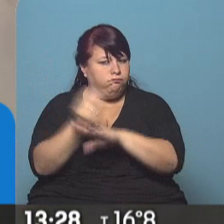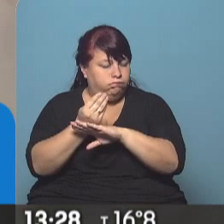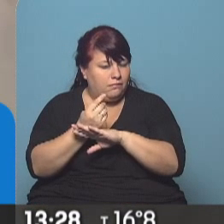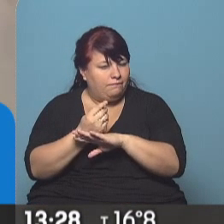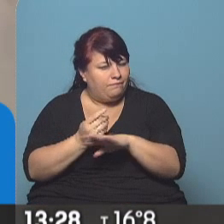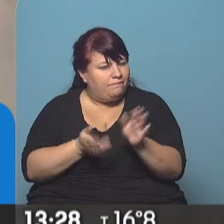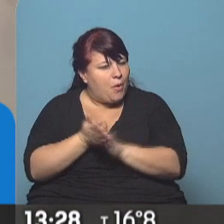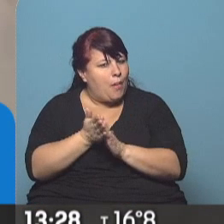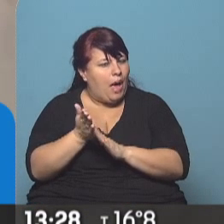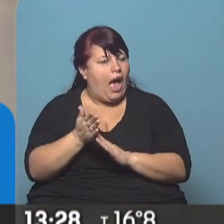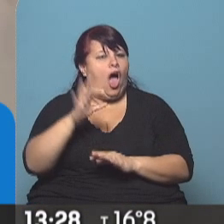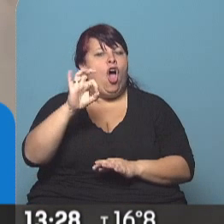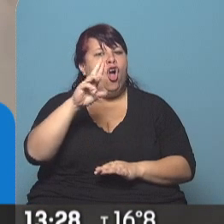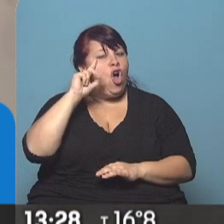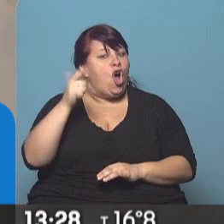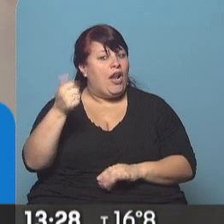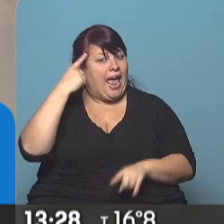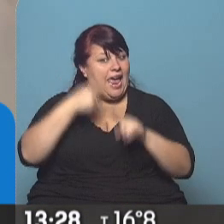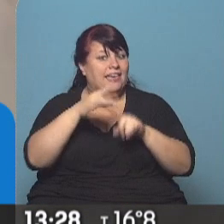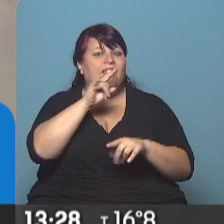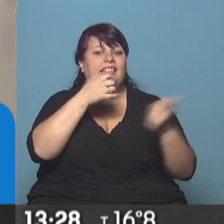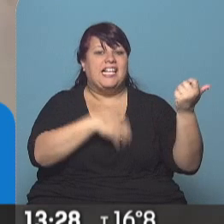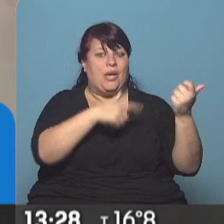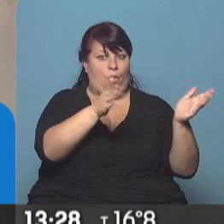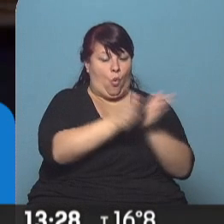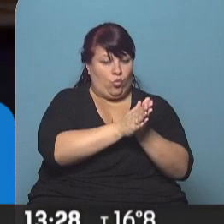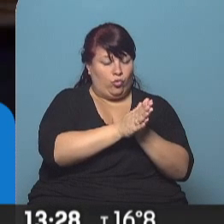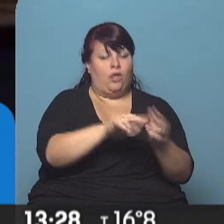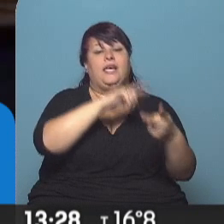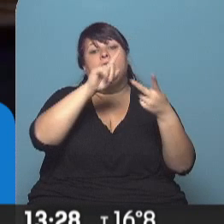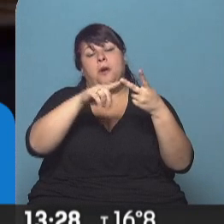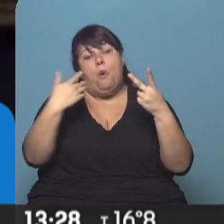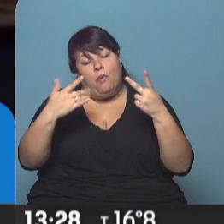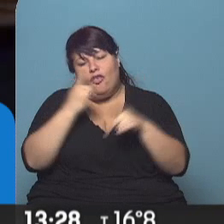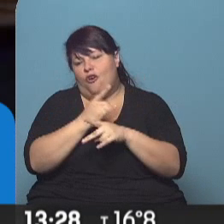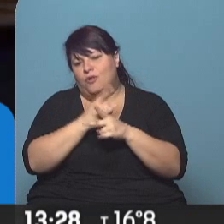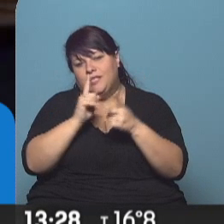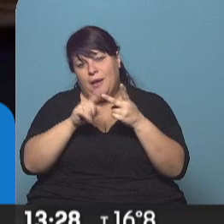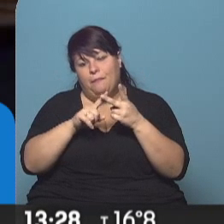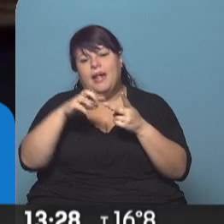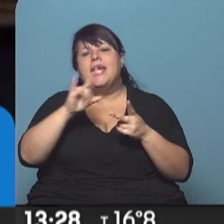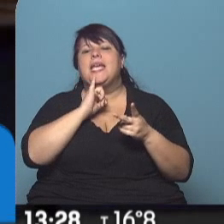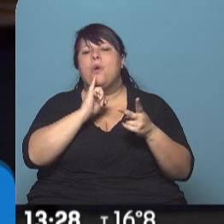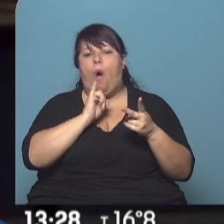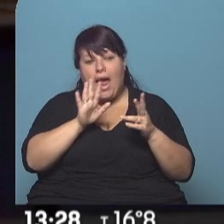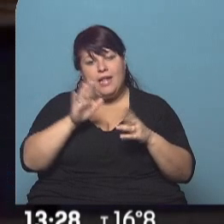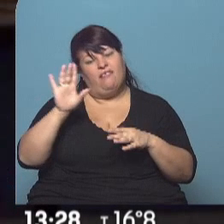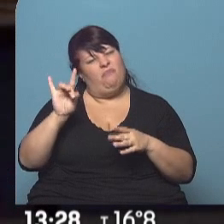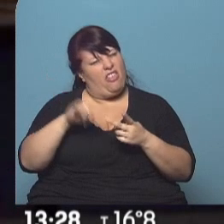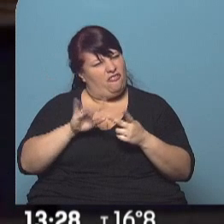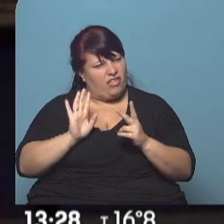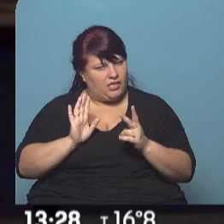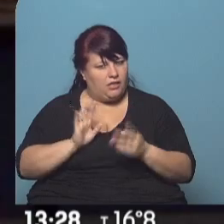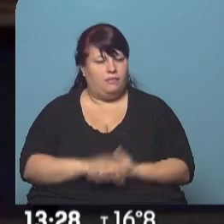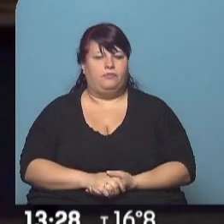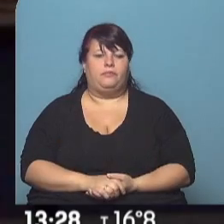asoma es Joaquín Correa, quien dirigió en el Sevilla. Detrás se encuentra, como siempre, el Pipita Higuaín con menos chances.